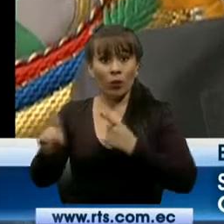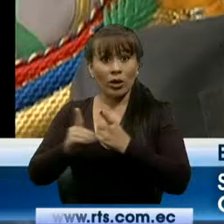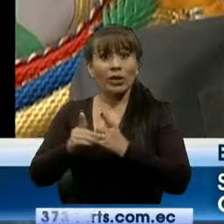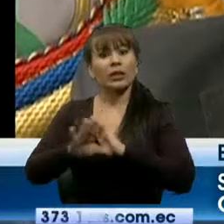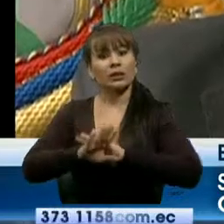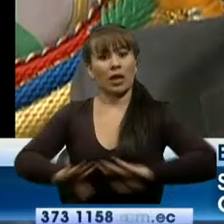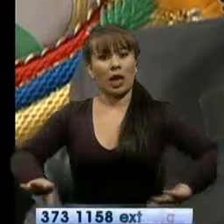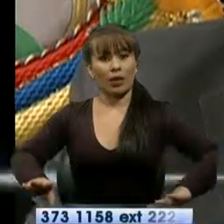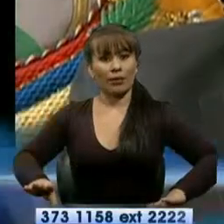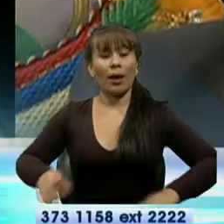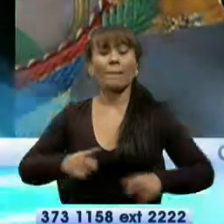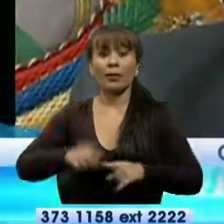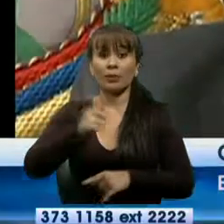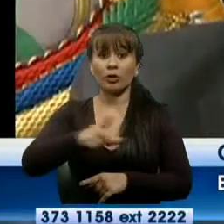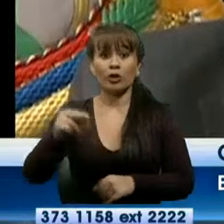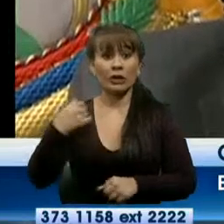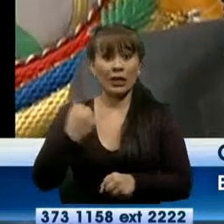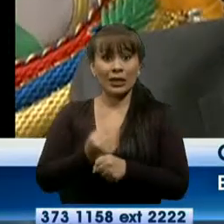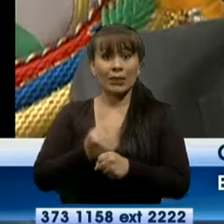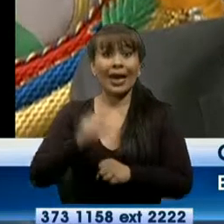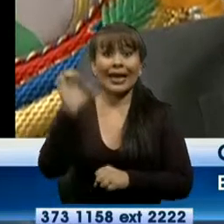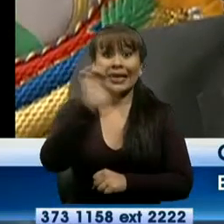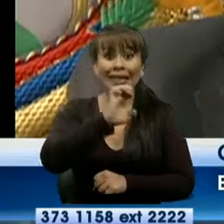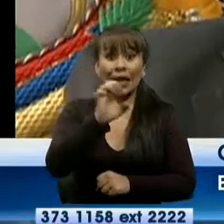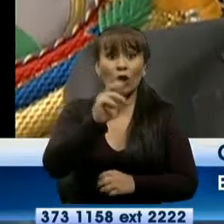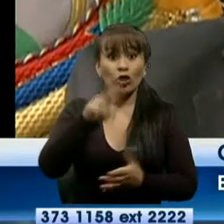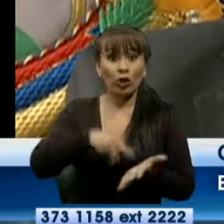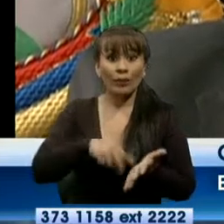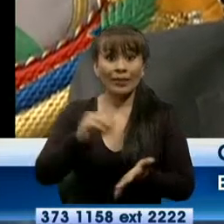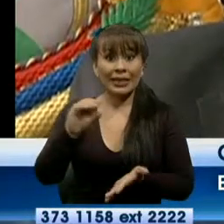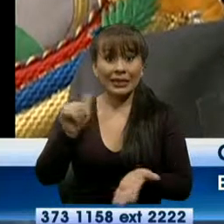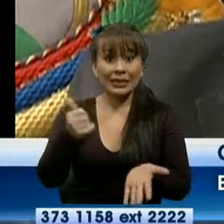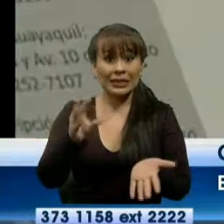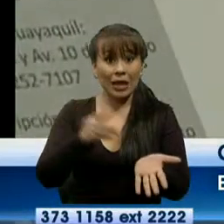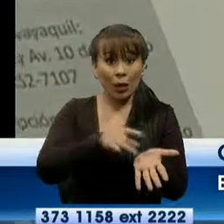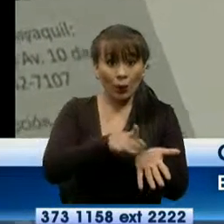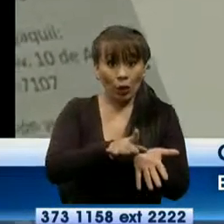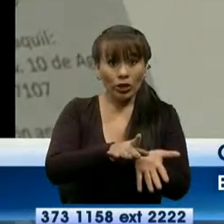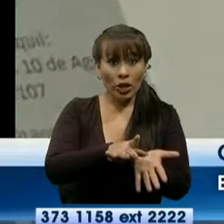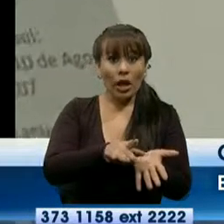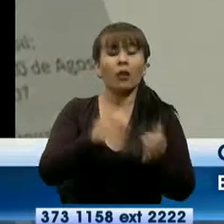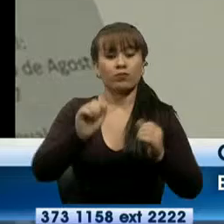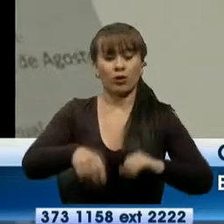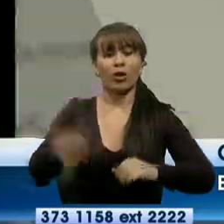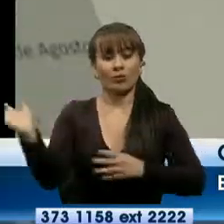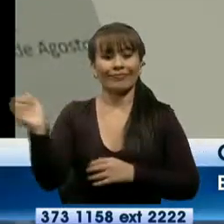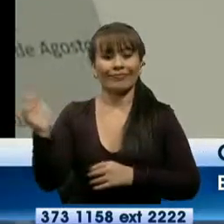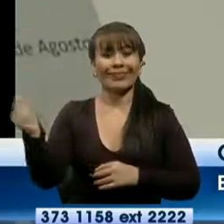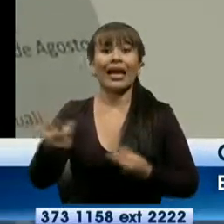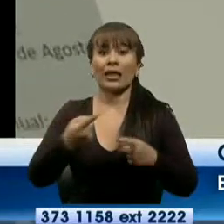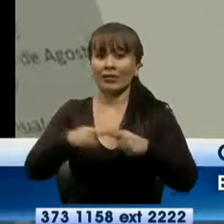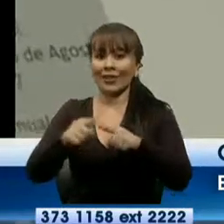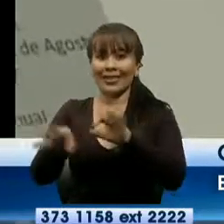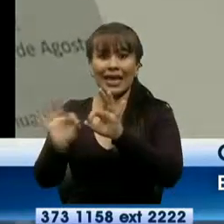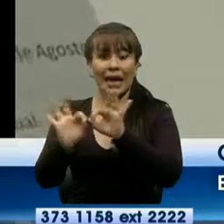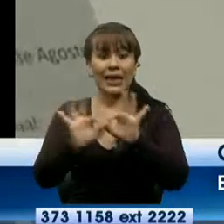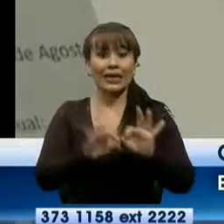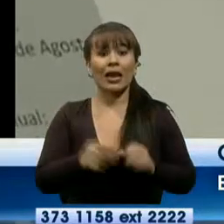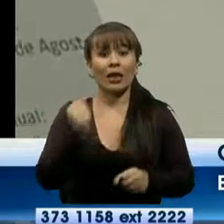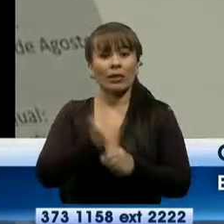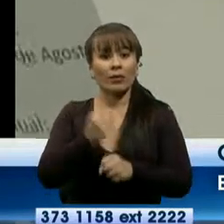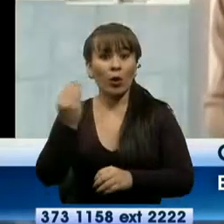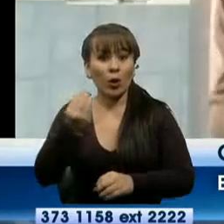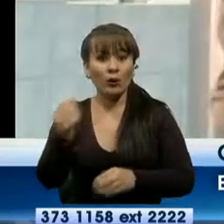desempleo los ecuatorianos que han perdido su empleo desde enero de este año. De allí, las demás modificaciones entran en vigencia desde